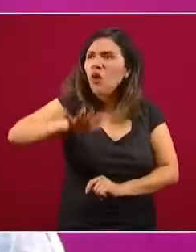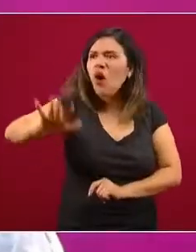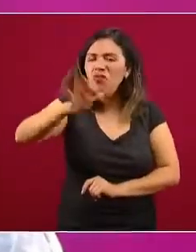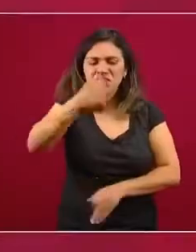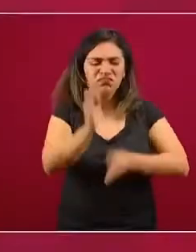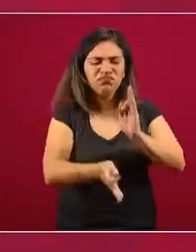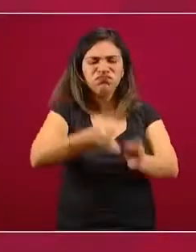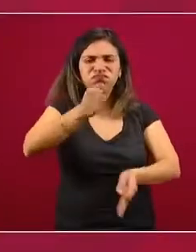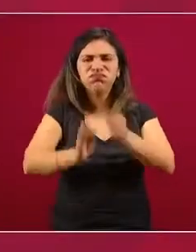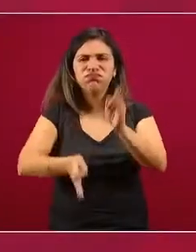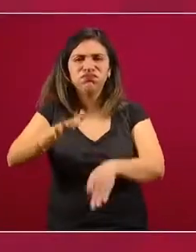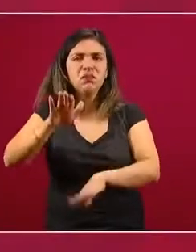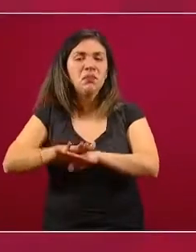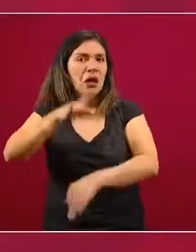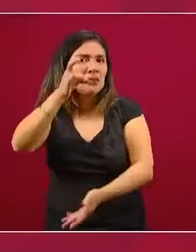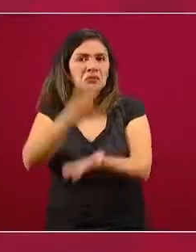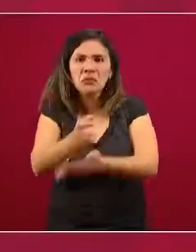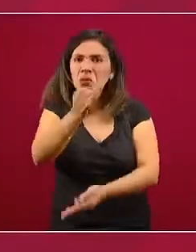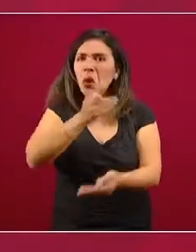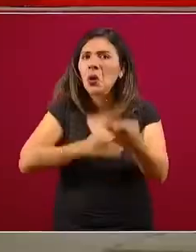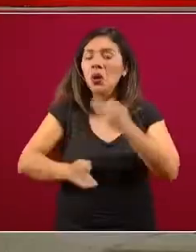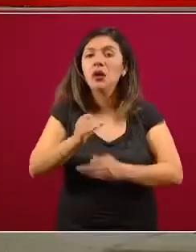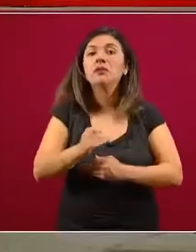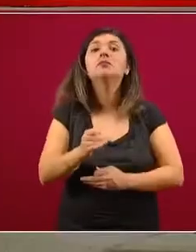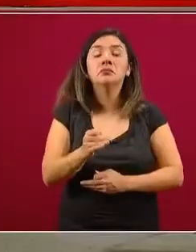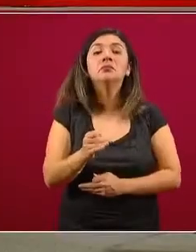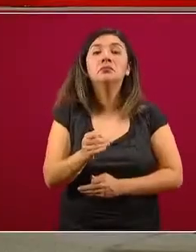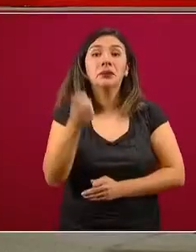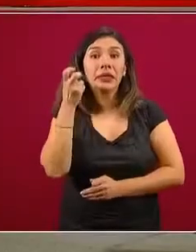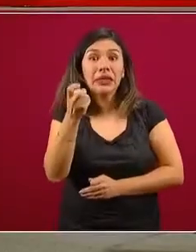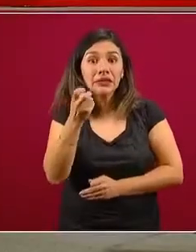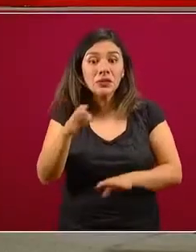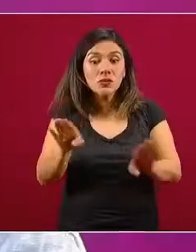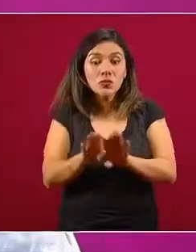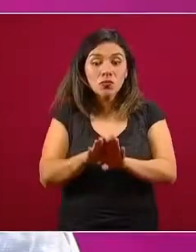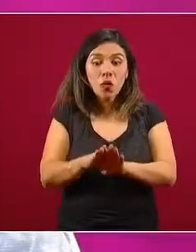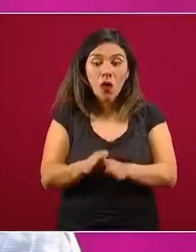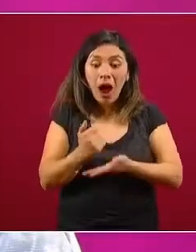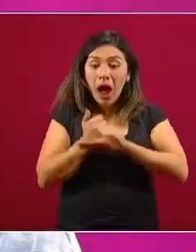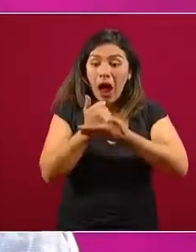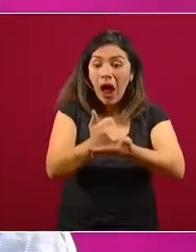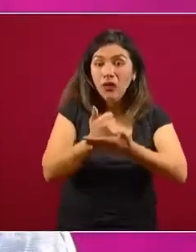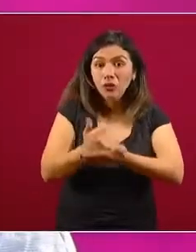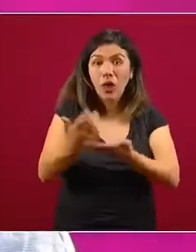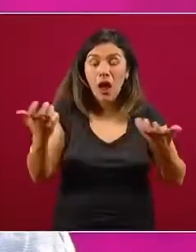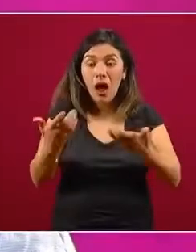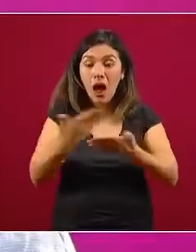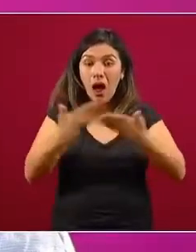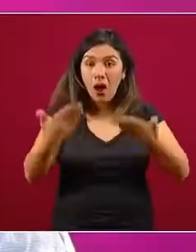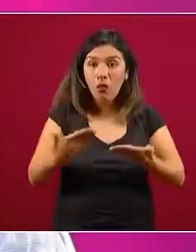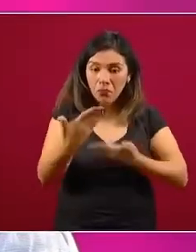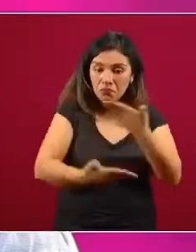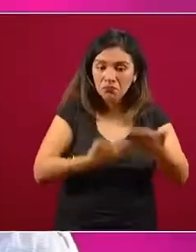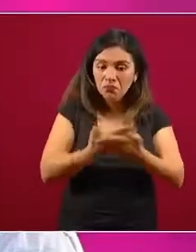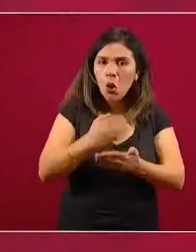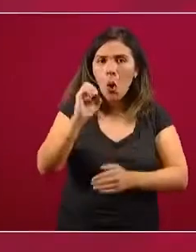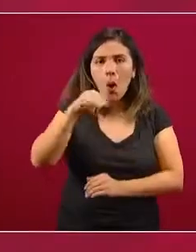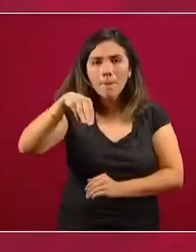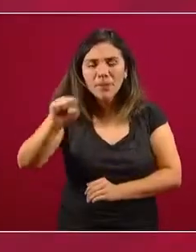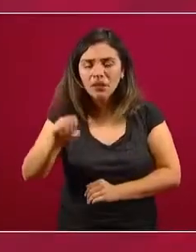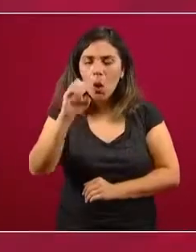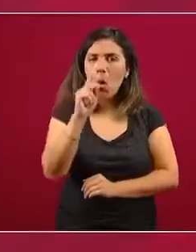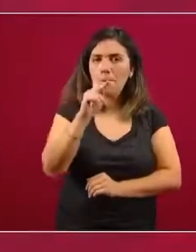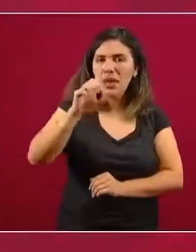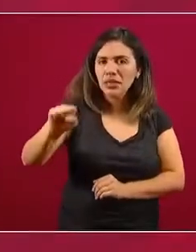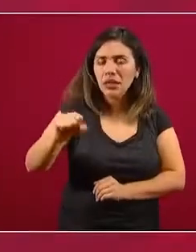amplia mayoría, prácticamente en forma unánime, y los mecanismos colaborativos que ha puesto a disposición la OMS y la